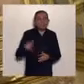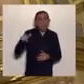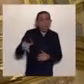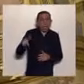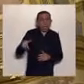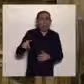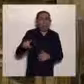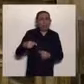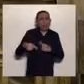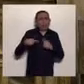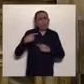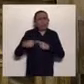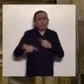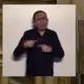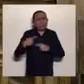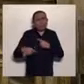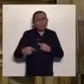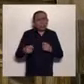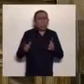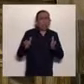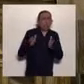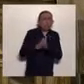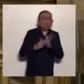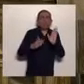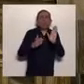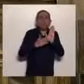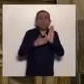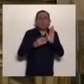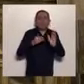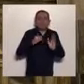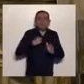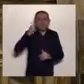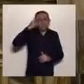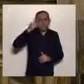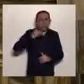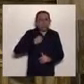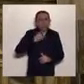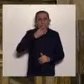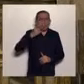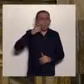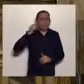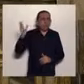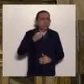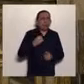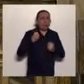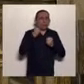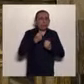Los invito a continuación a que juntos proclamemos nuestra fe. Creo en Dios,